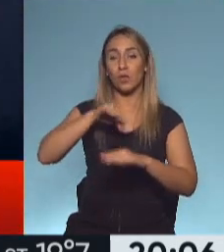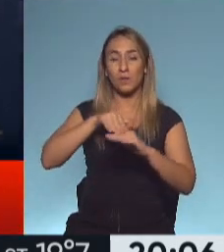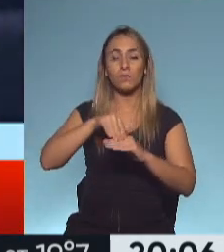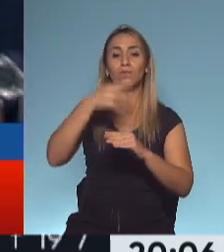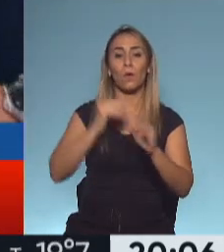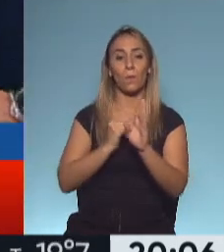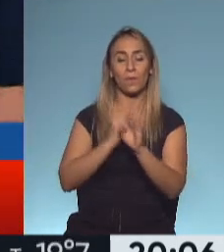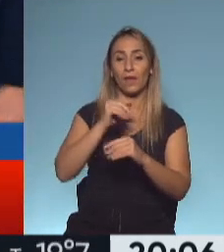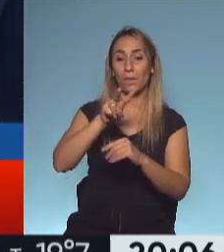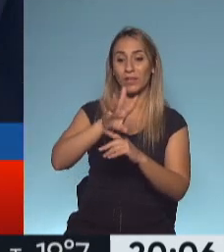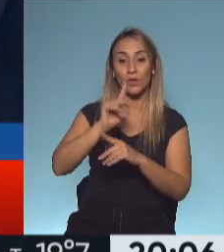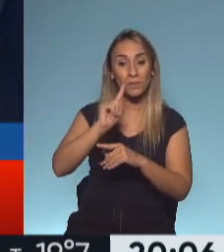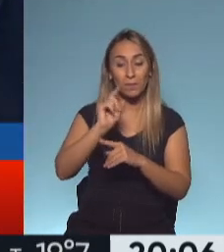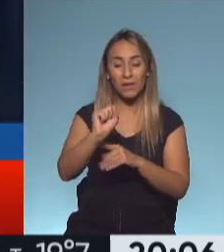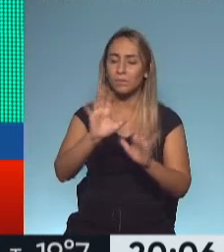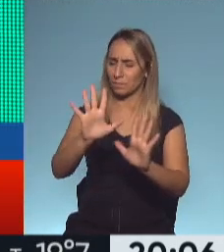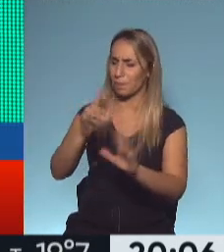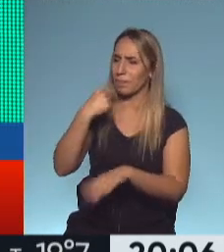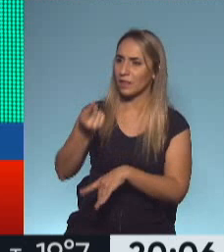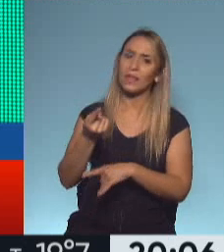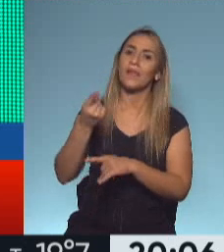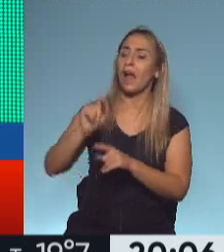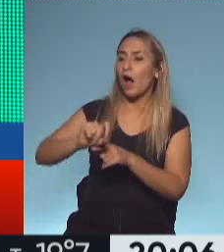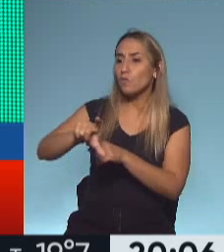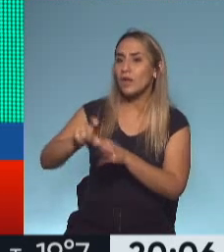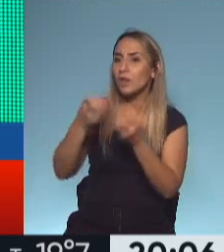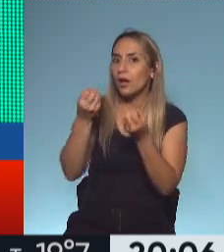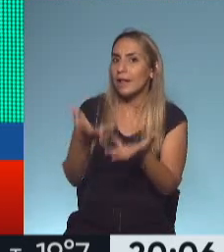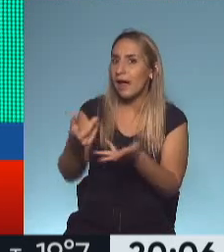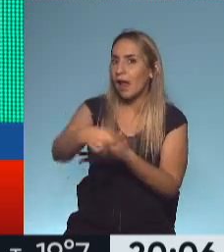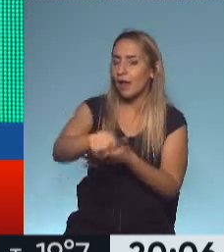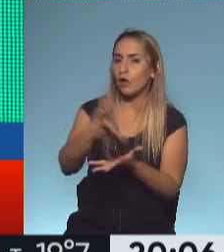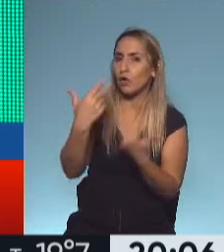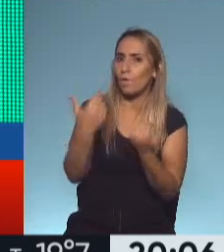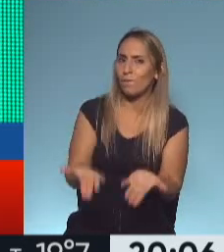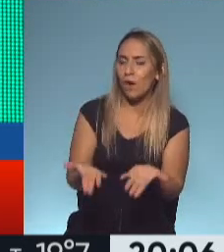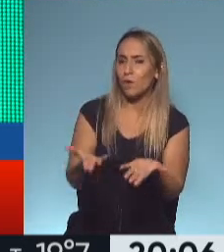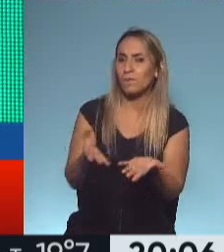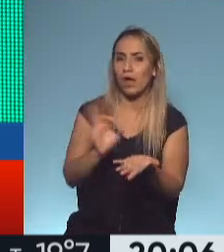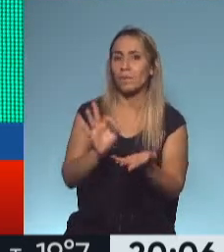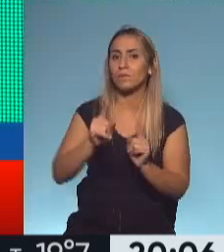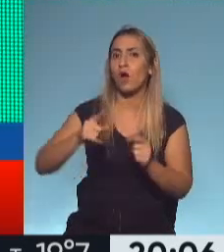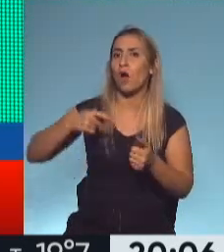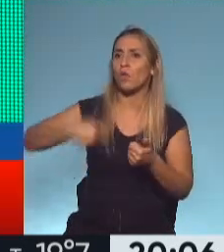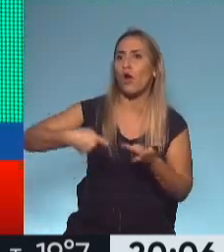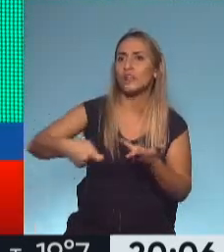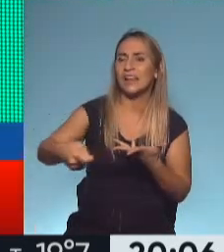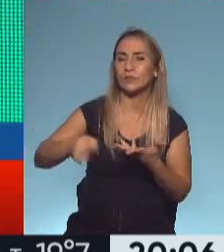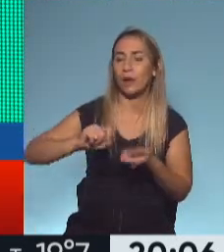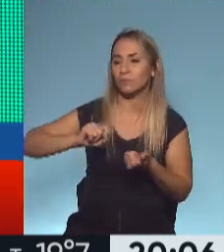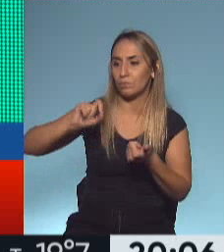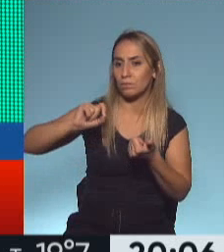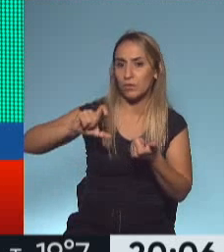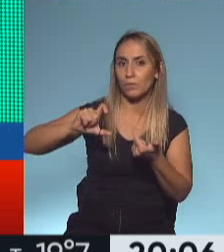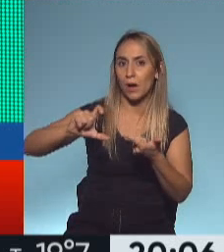de 24.000 pesos en mayo. ¿Qué llegada tuvo el aumento y qué llegada sobre todo tuvo, o qué respuesta tuvo, las cuotas para llegar al aumento?